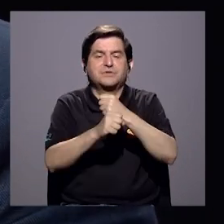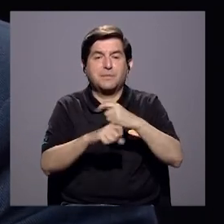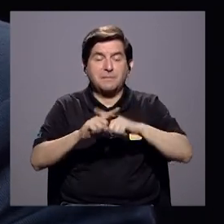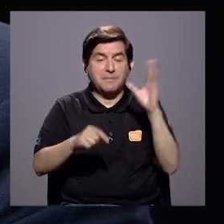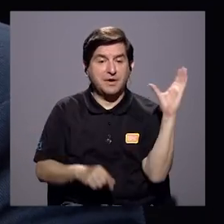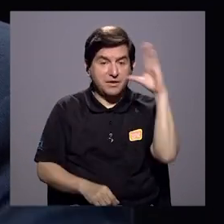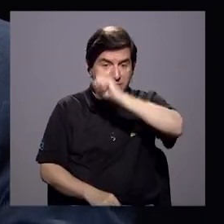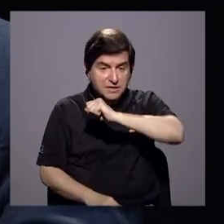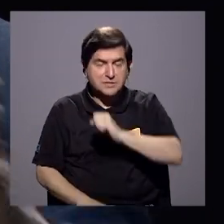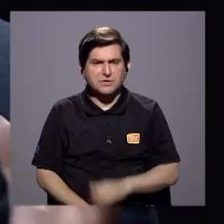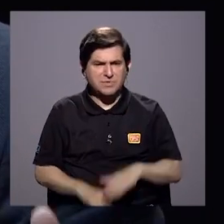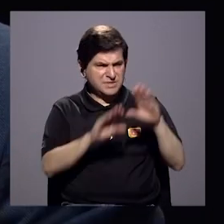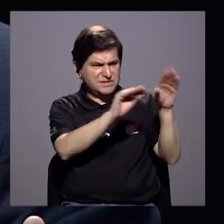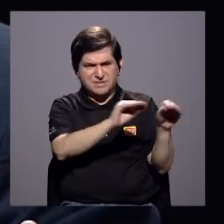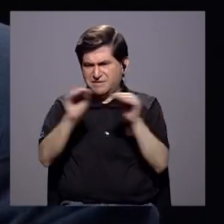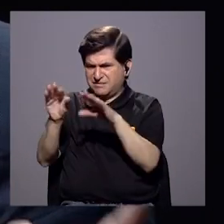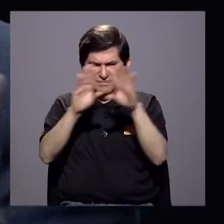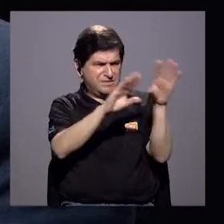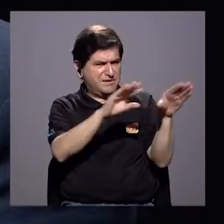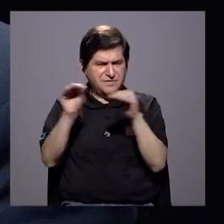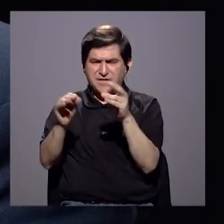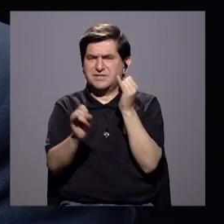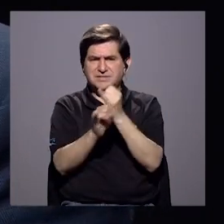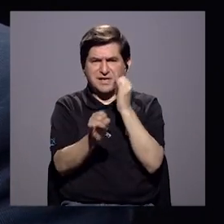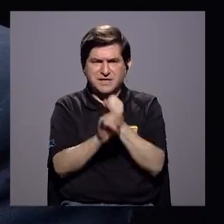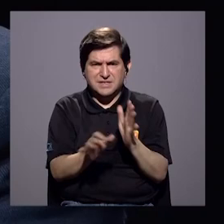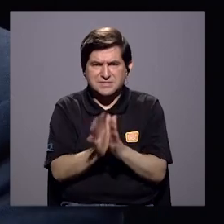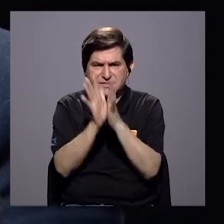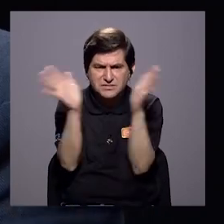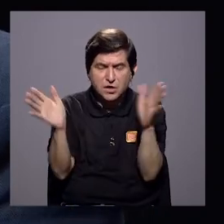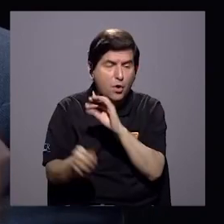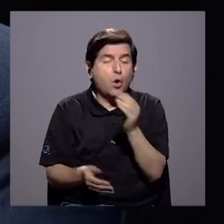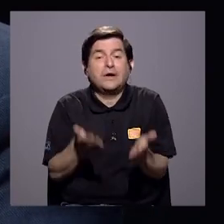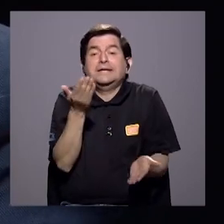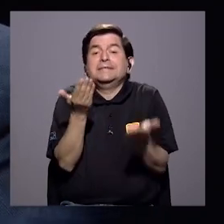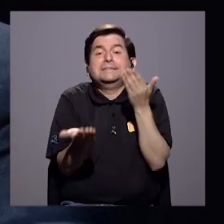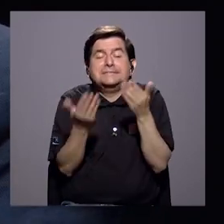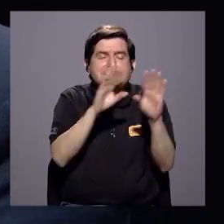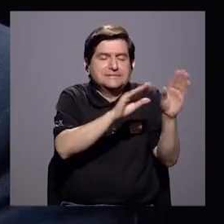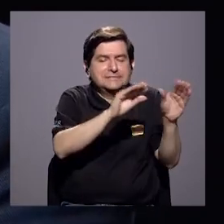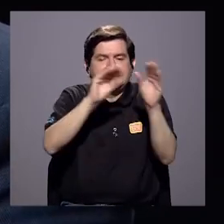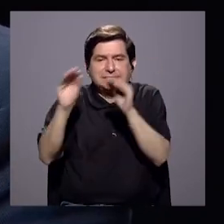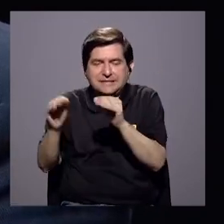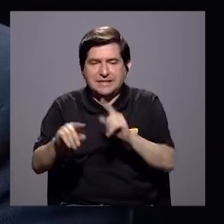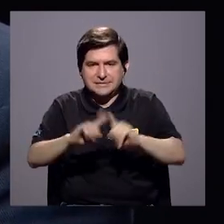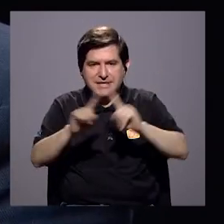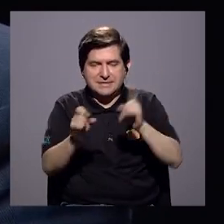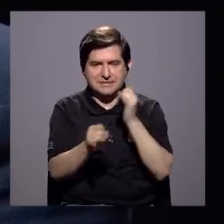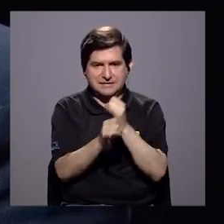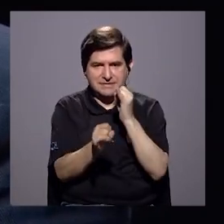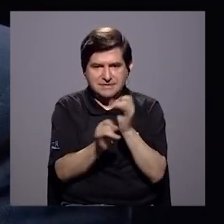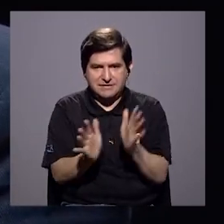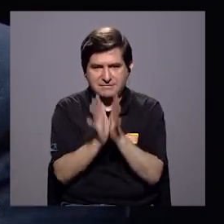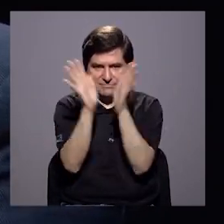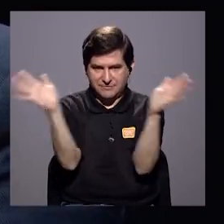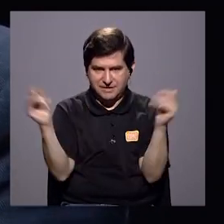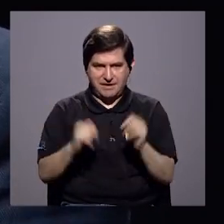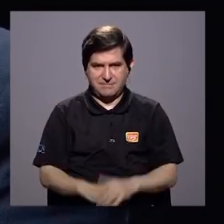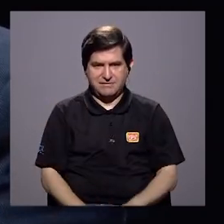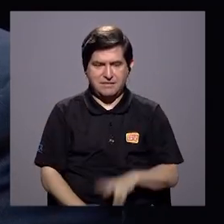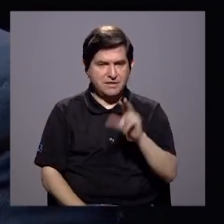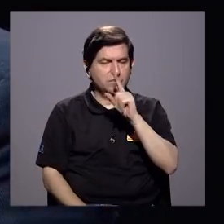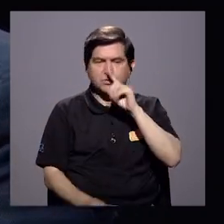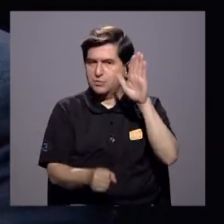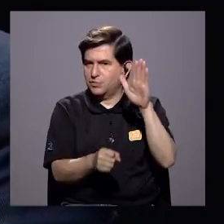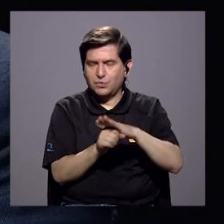de que existen transferencias entre instituciones públicas o posibles transferencias entre instituciones públicas que no